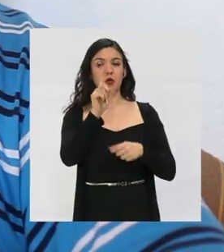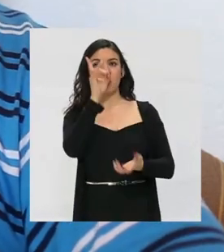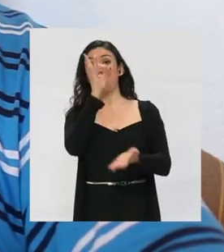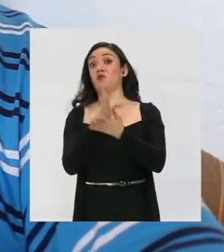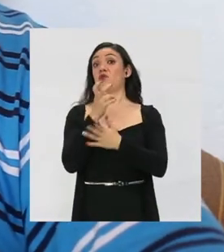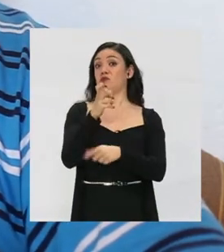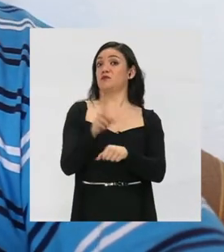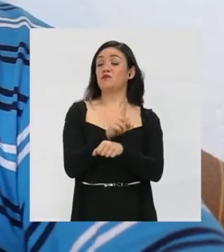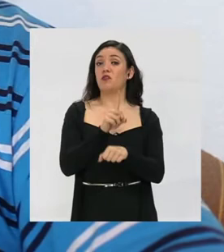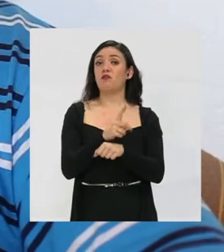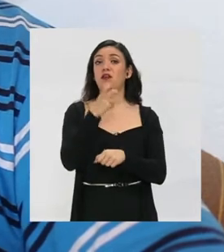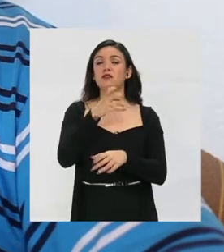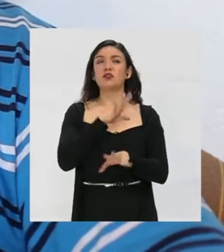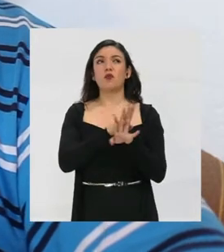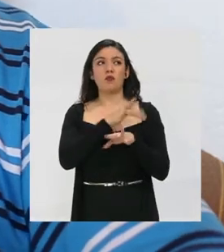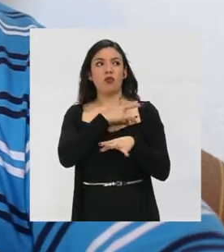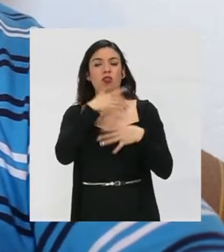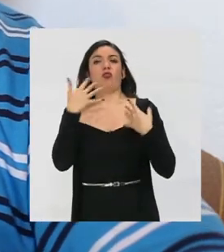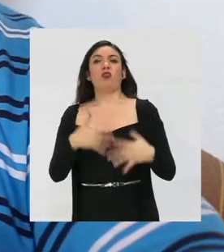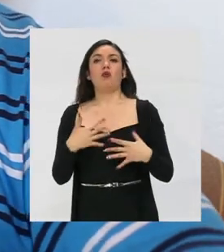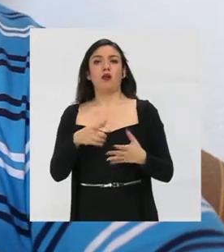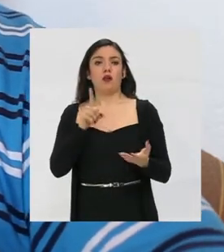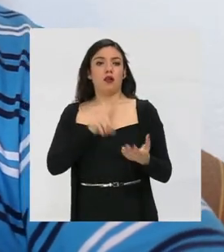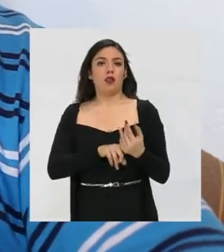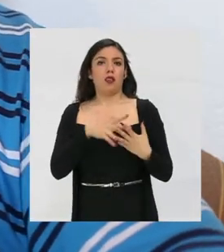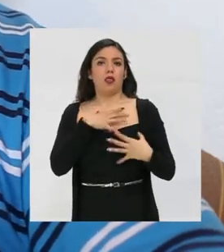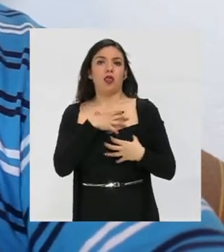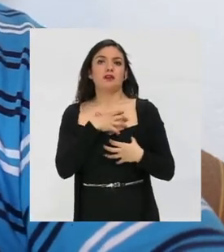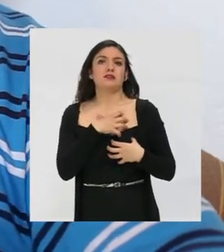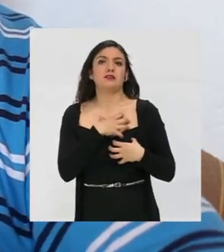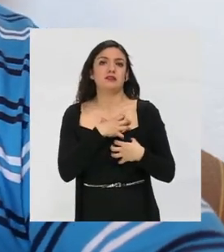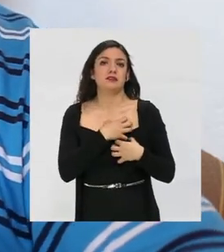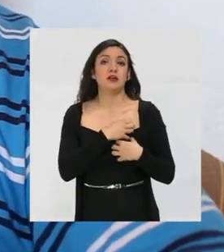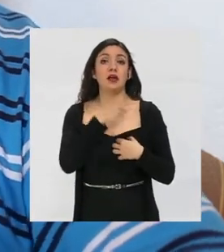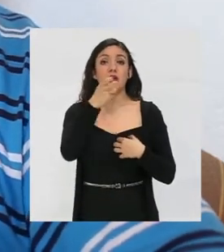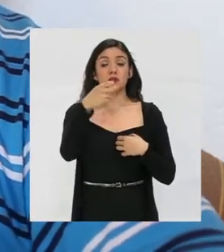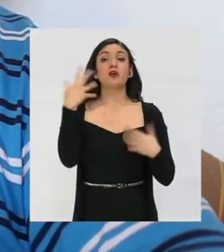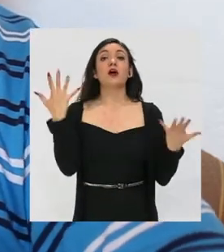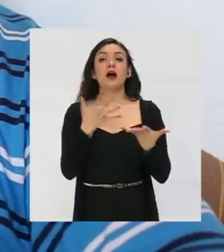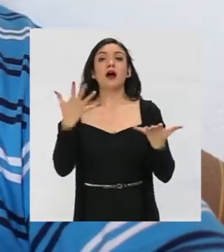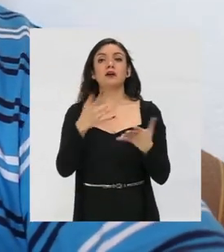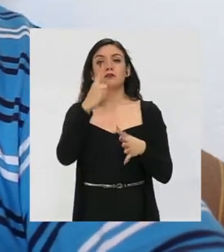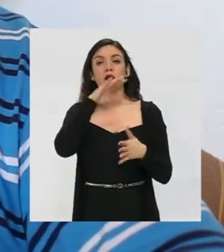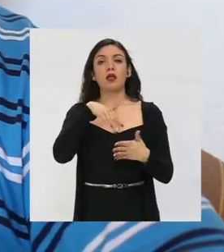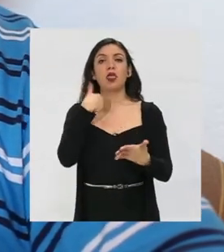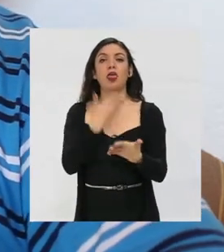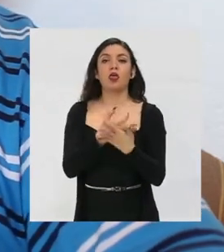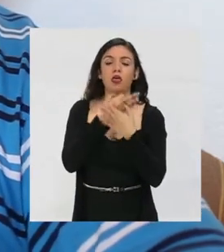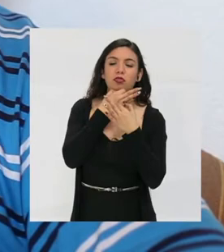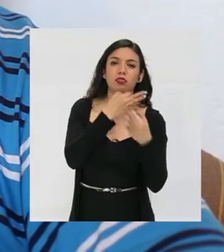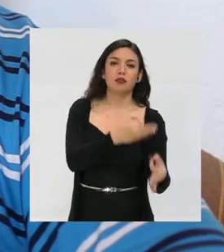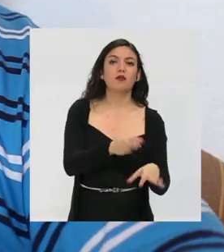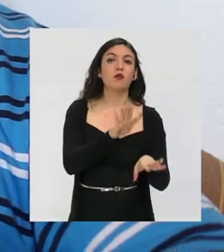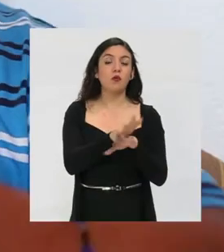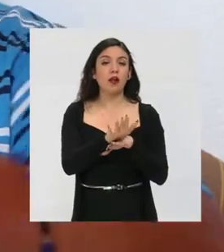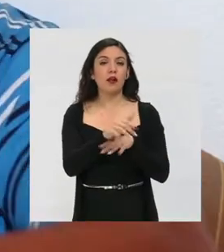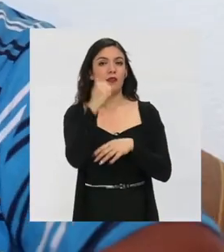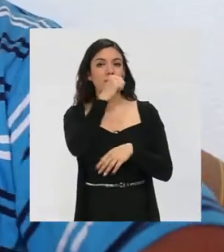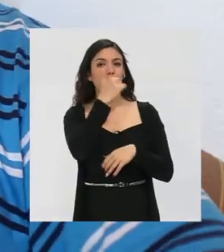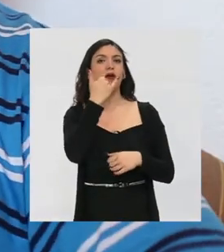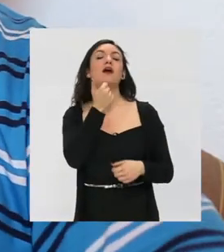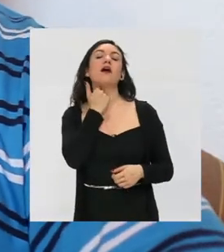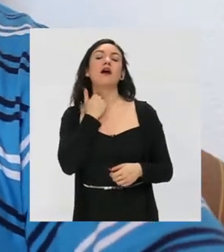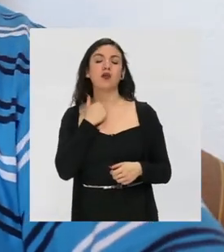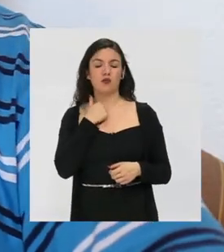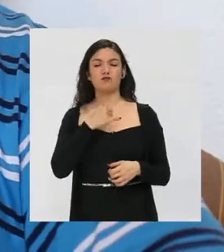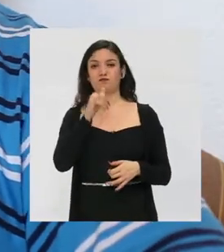pero lo único que hace es que ese dolor se queda guardado y eso es lo que te hace que caigas en las